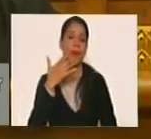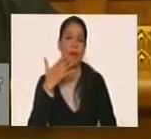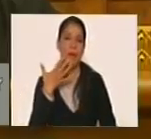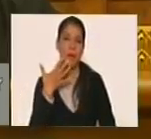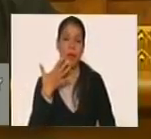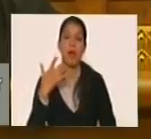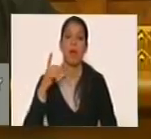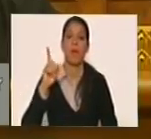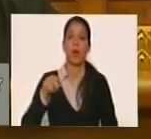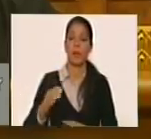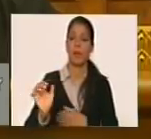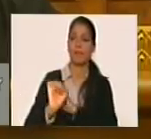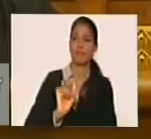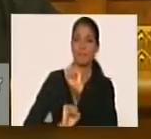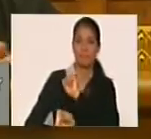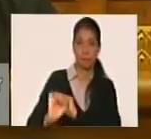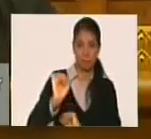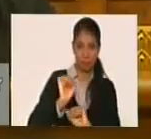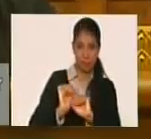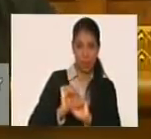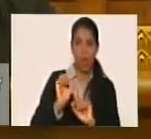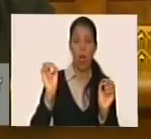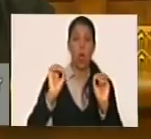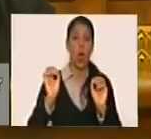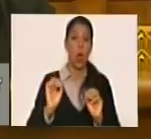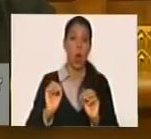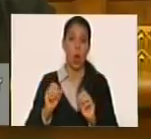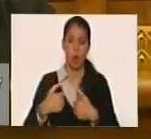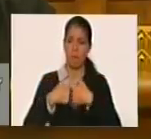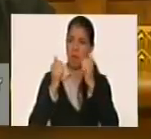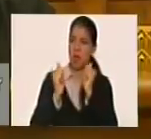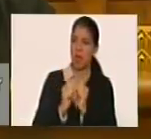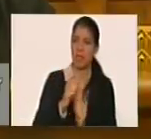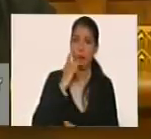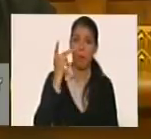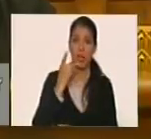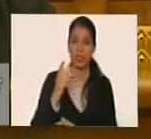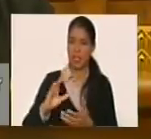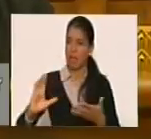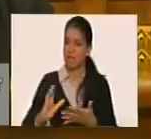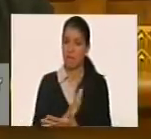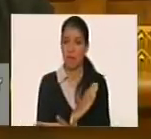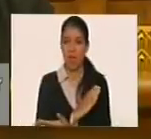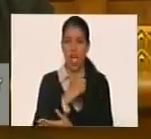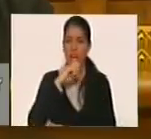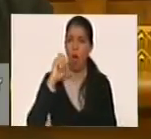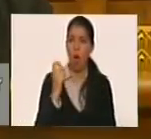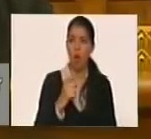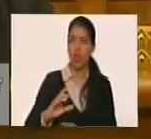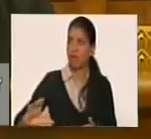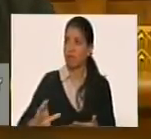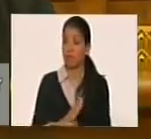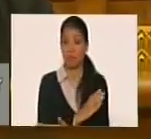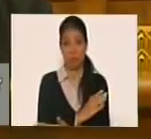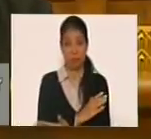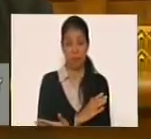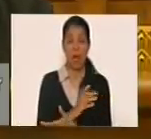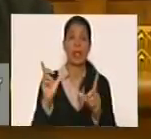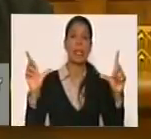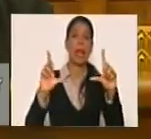para prevenir y erradicar toda forma de violencia política, odio e intolerancia,